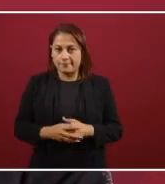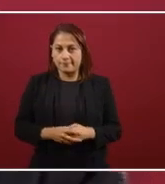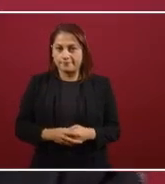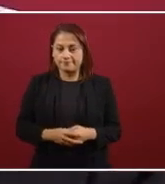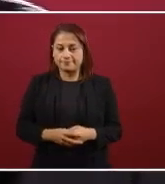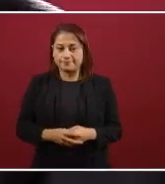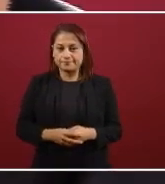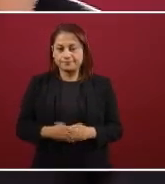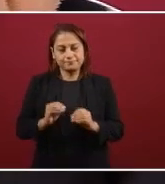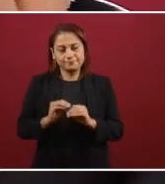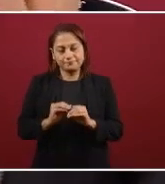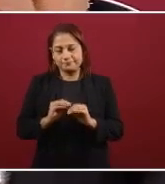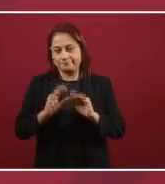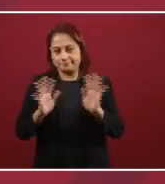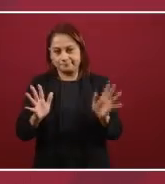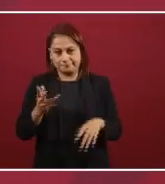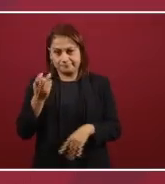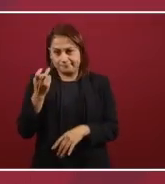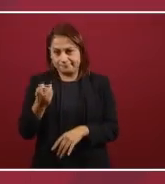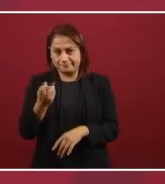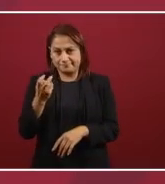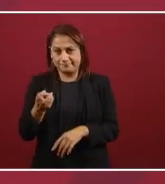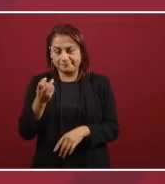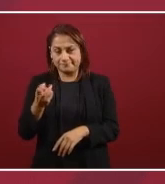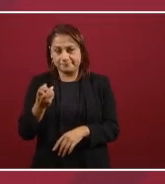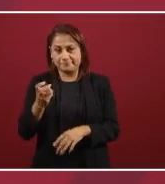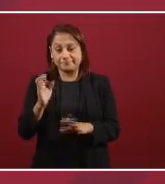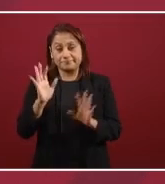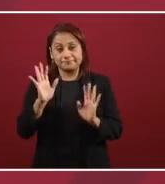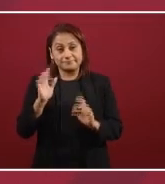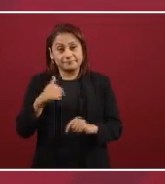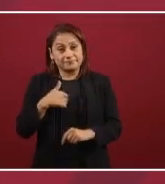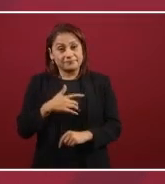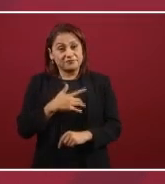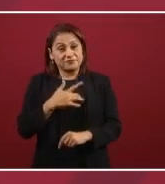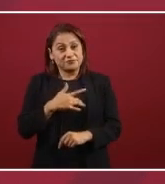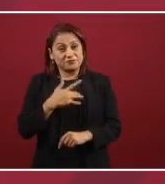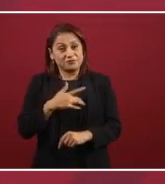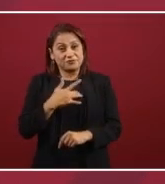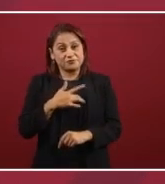desde luego creo que es un asunto